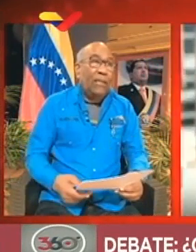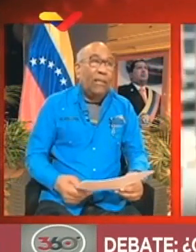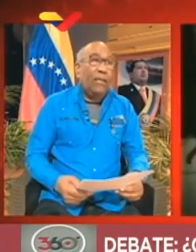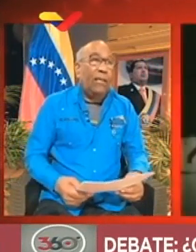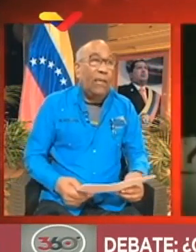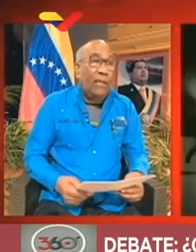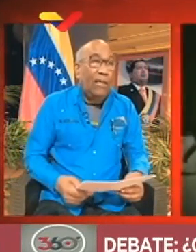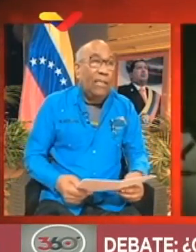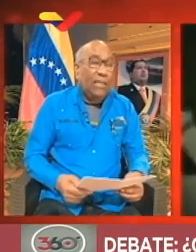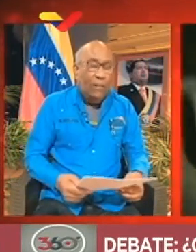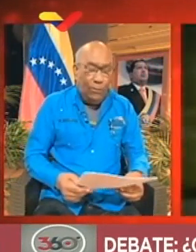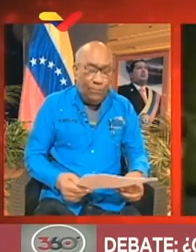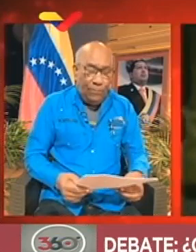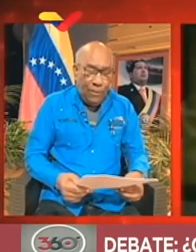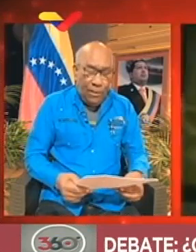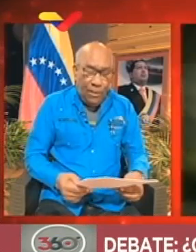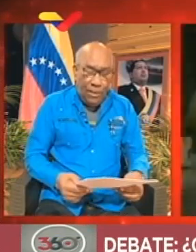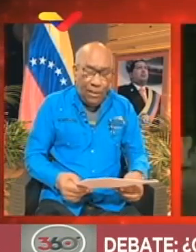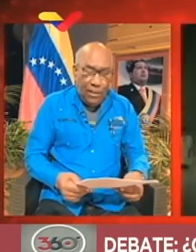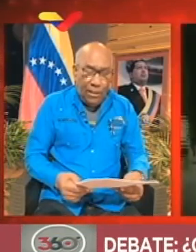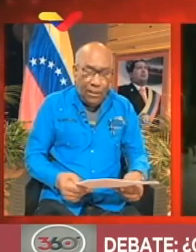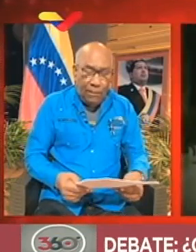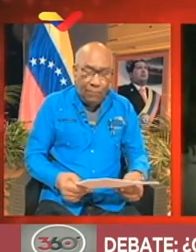Totalmente en línea, ¿no?